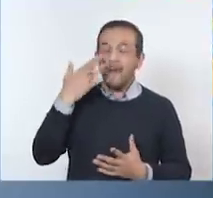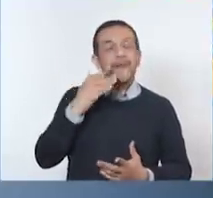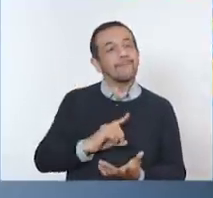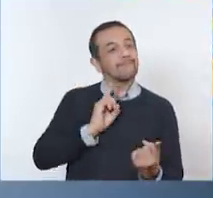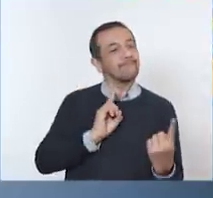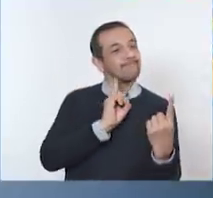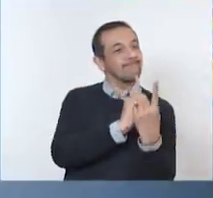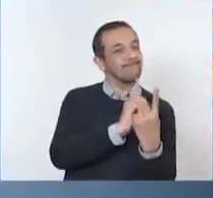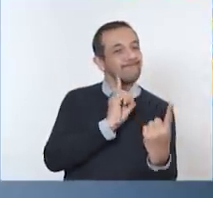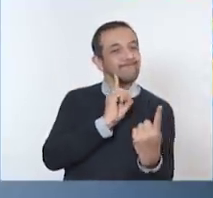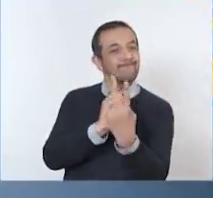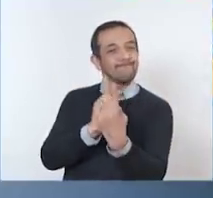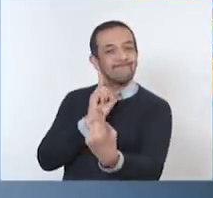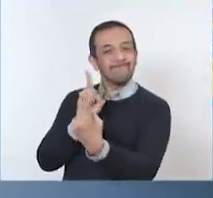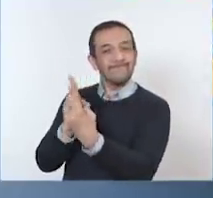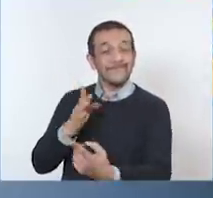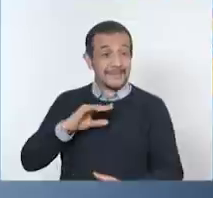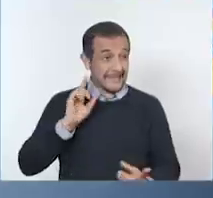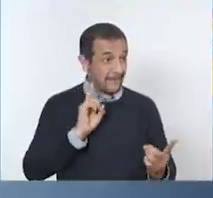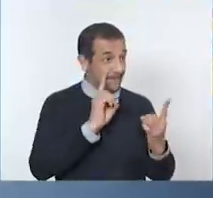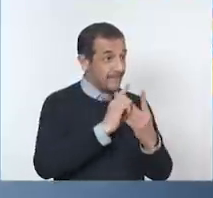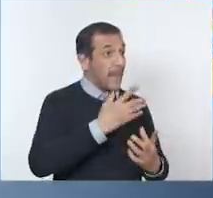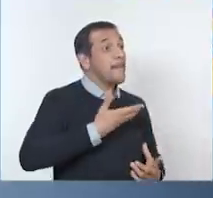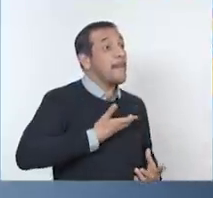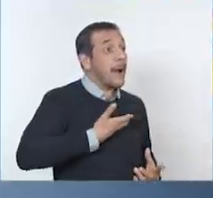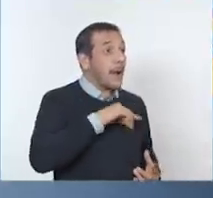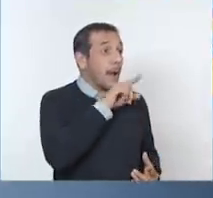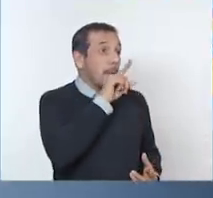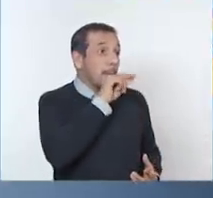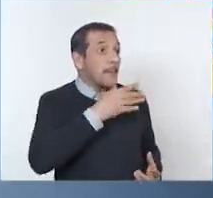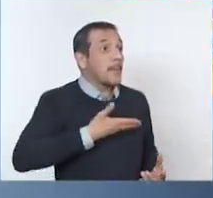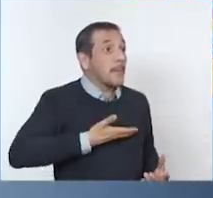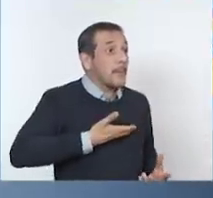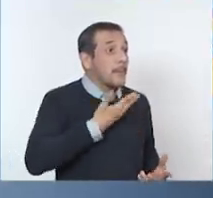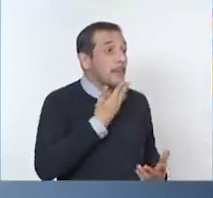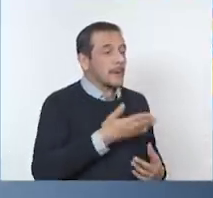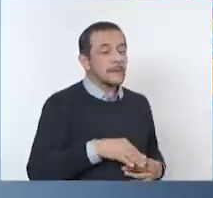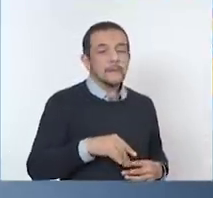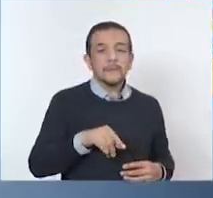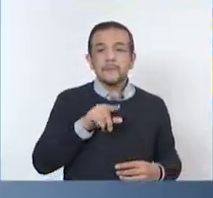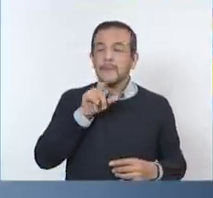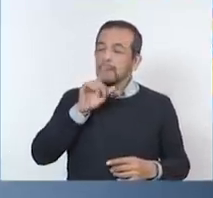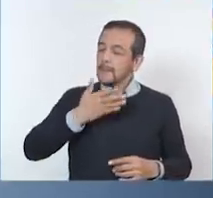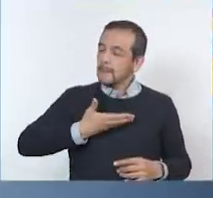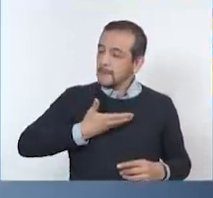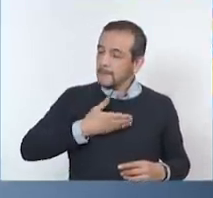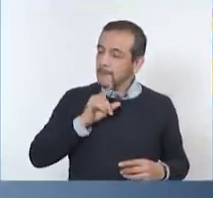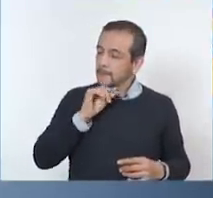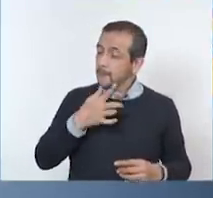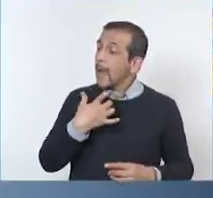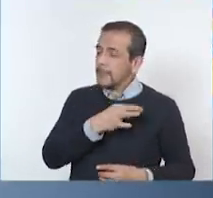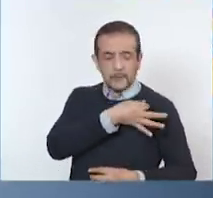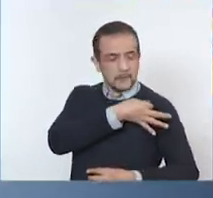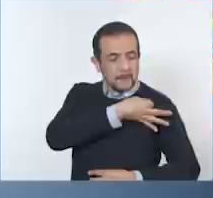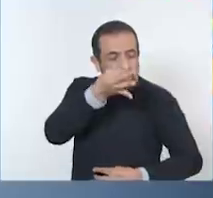cada uno. Palomita, palomita. Y la palomita generosa le dio una